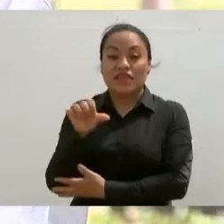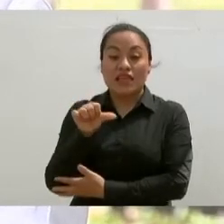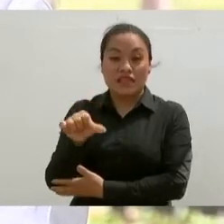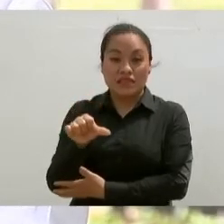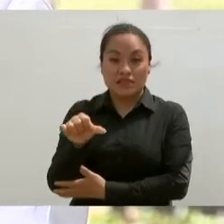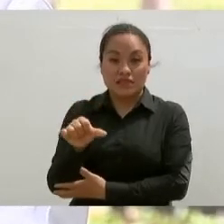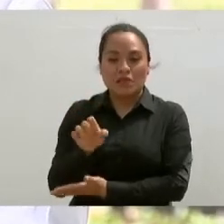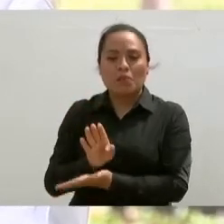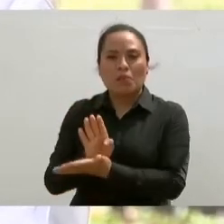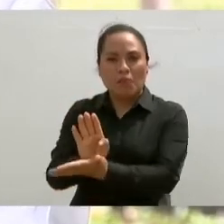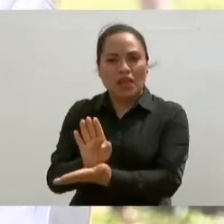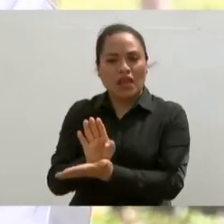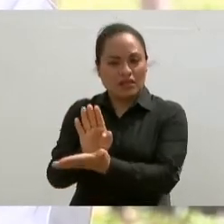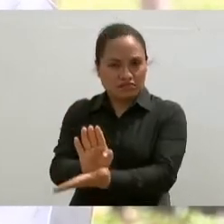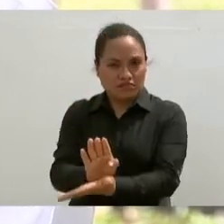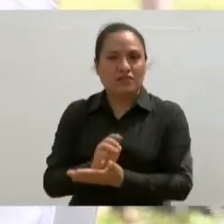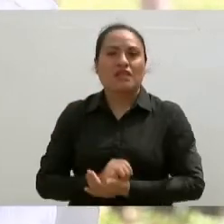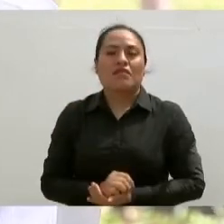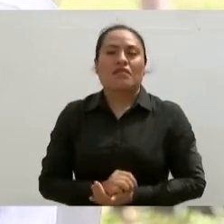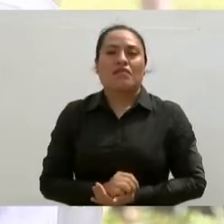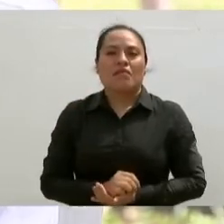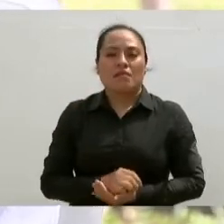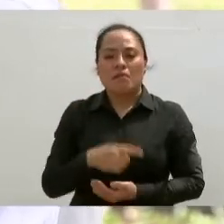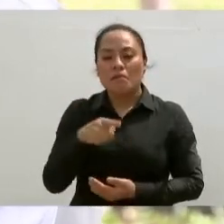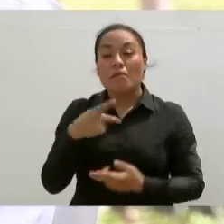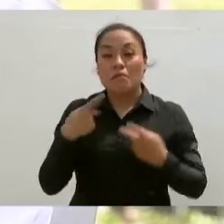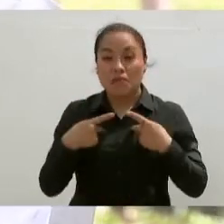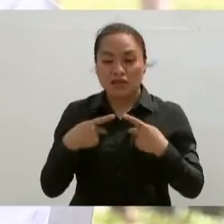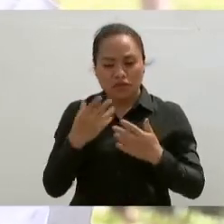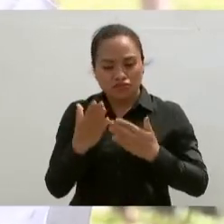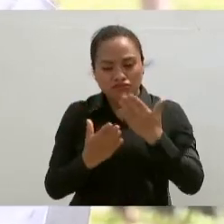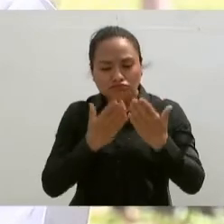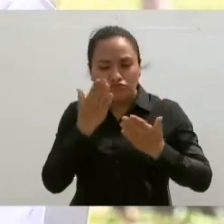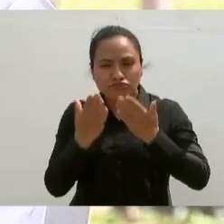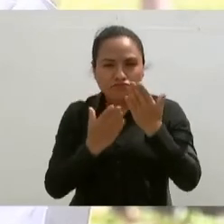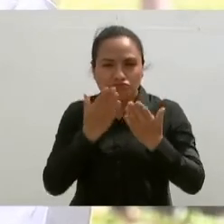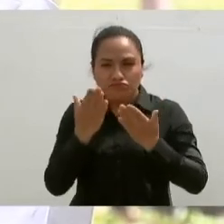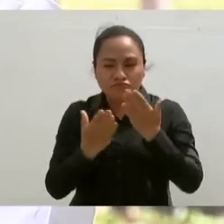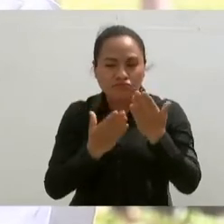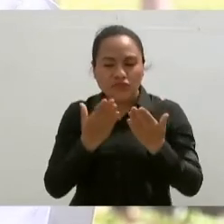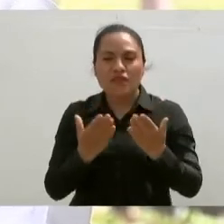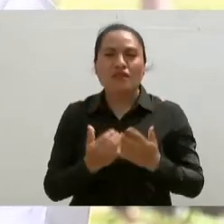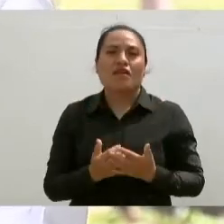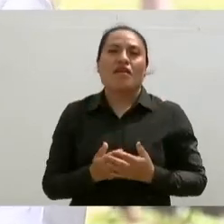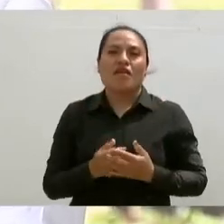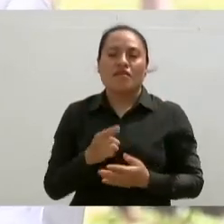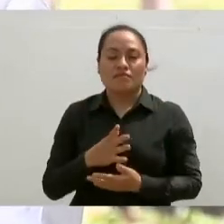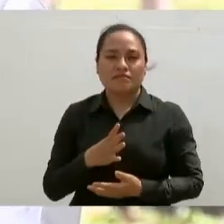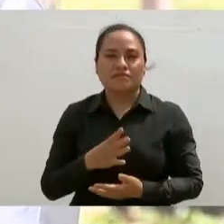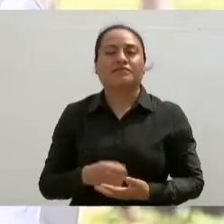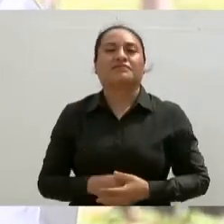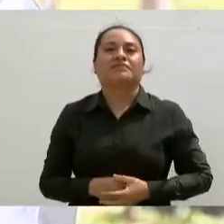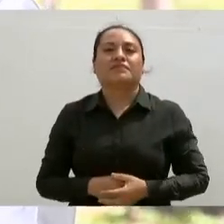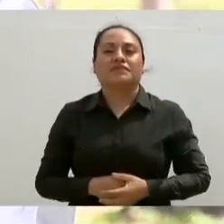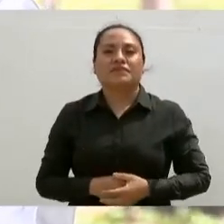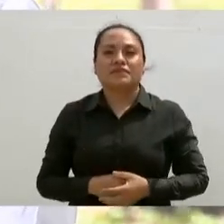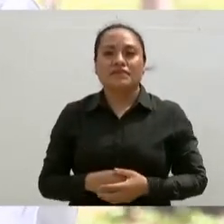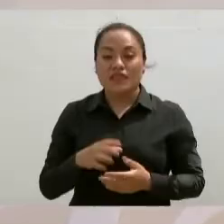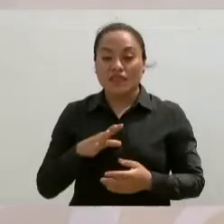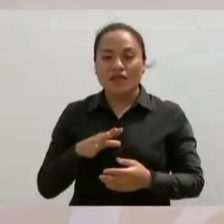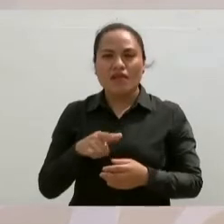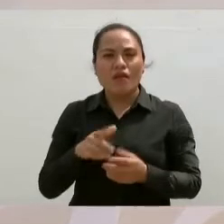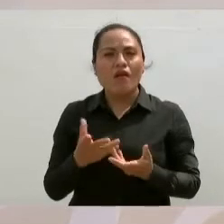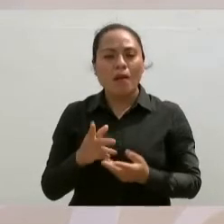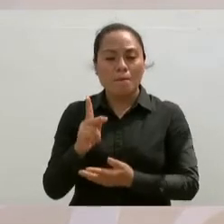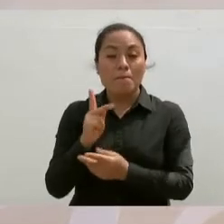516 becas para los que estudian en el nivel